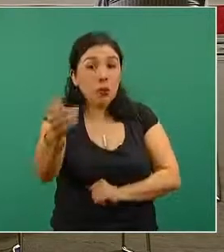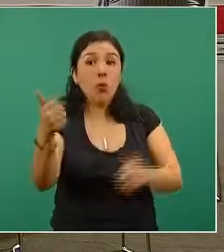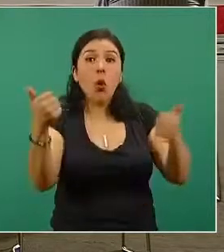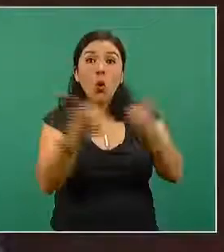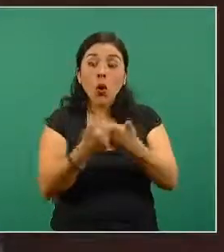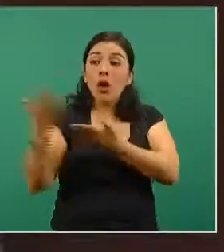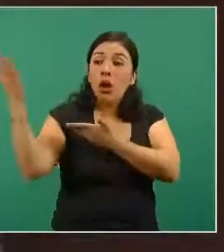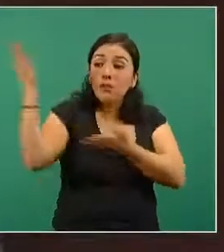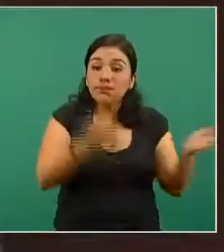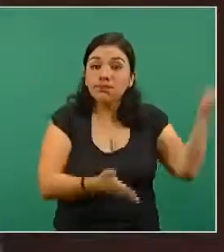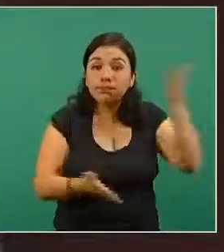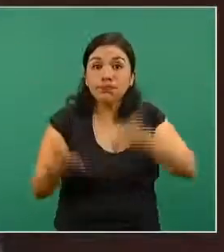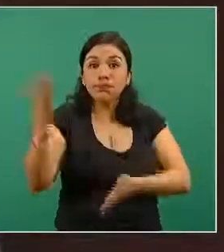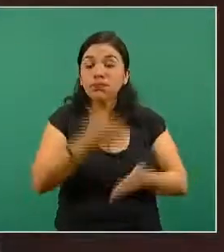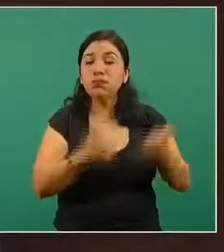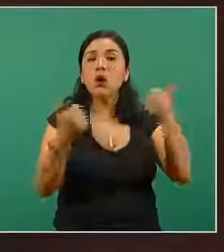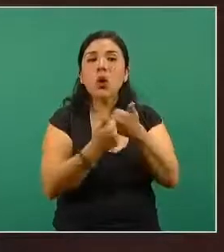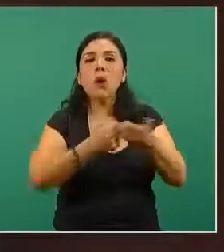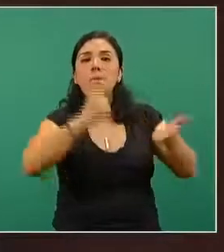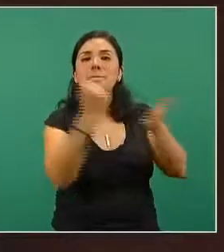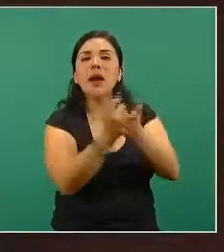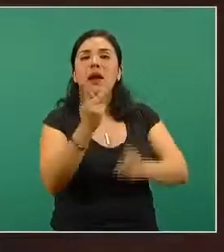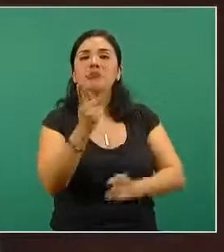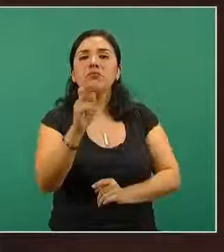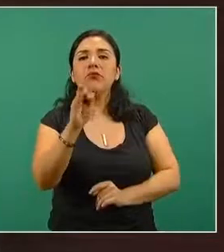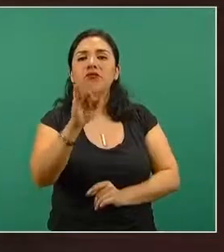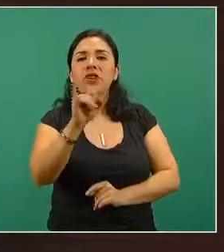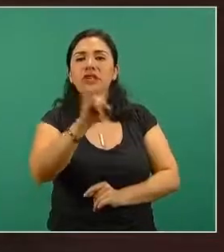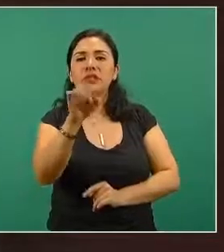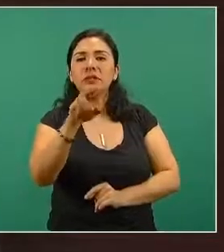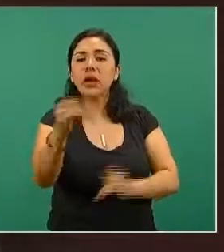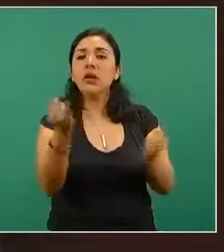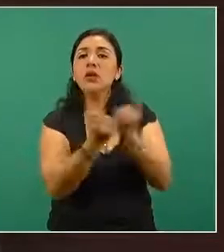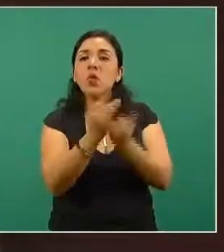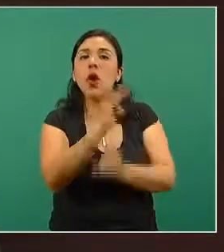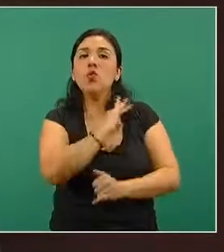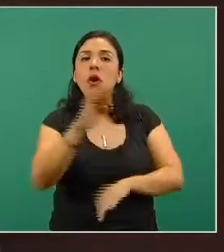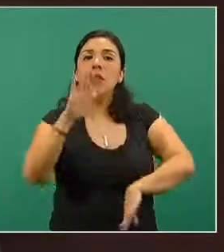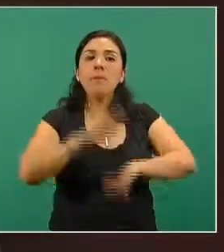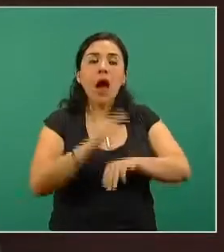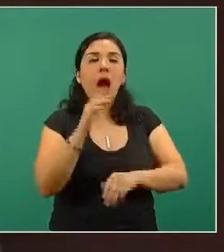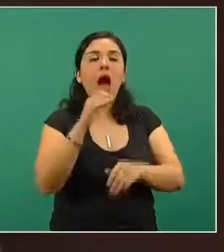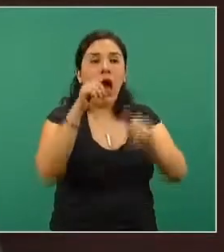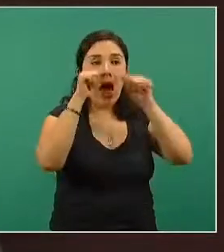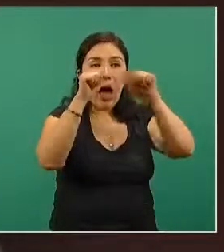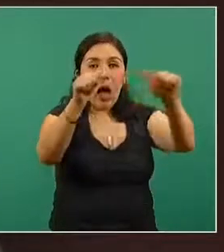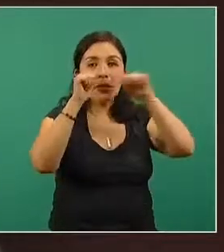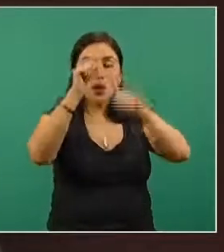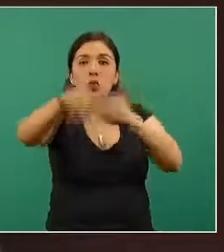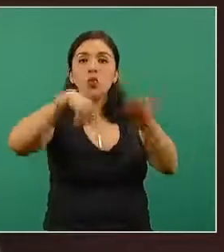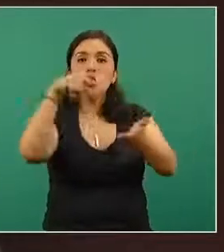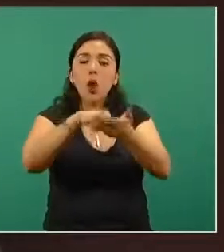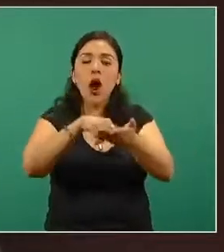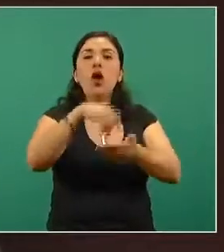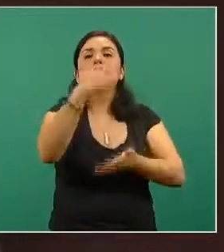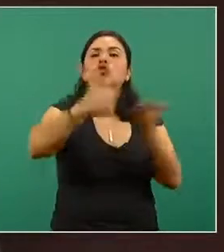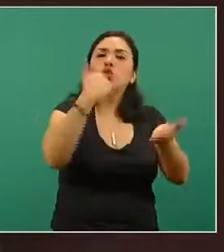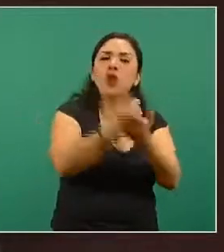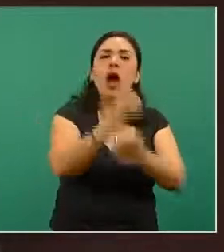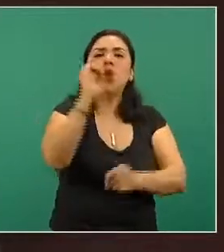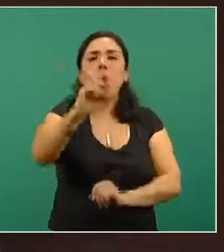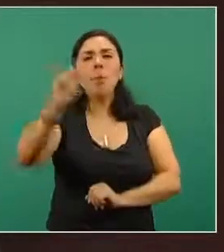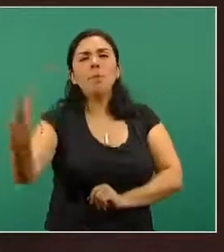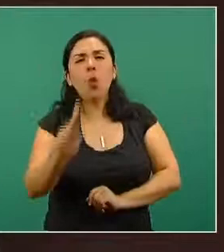que también tenemos por Pfizer, poder de manera simultánea ir cubriendo tanto áreas rurales como áreas urbanas,